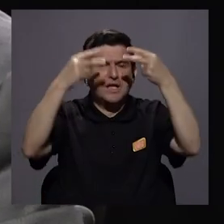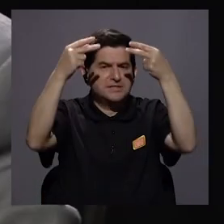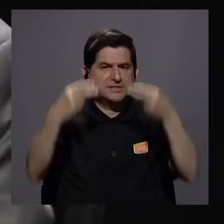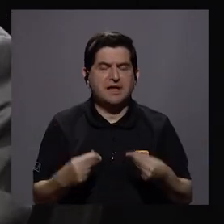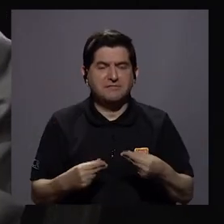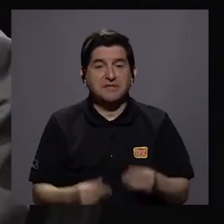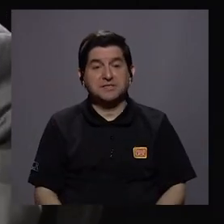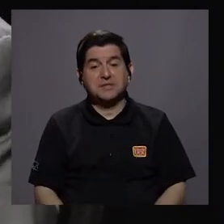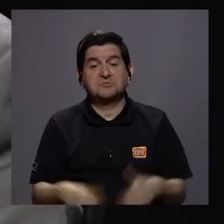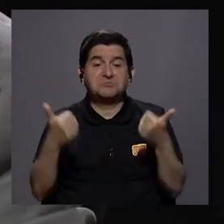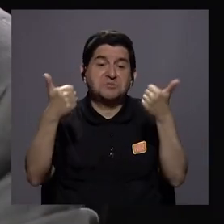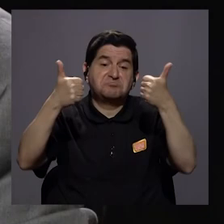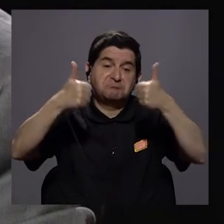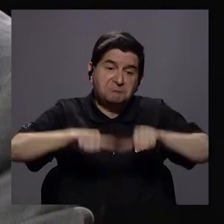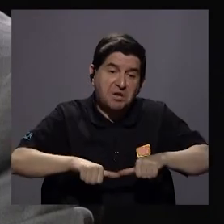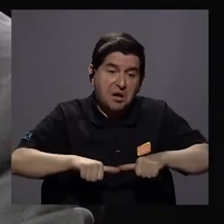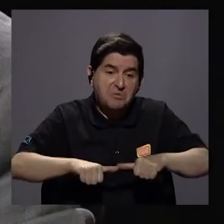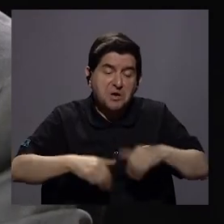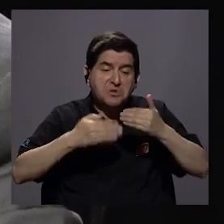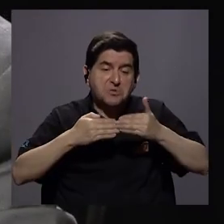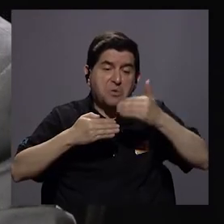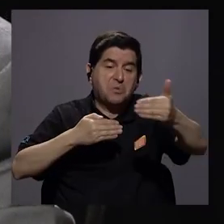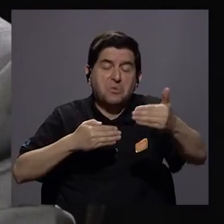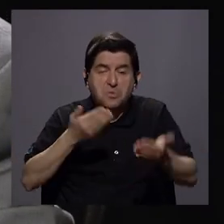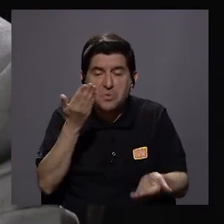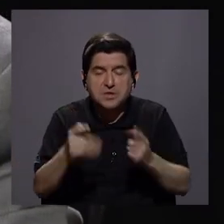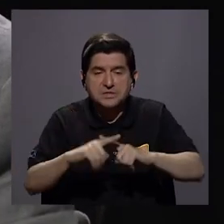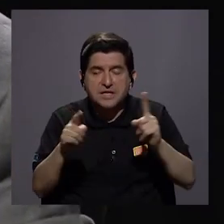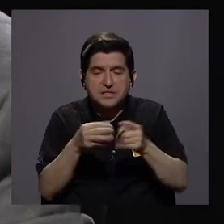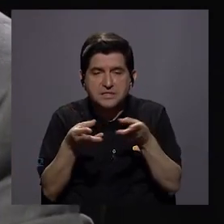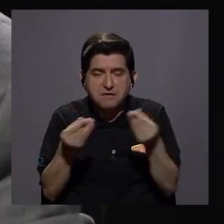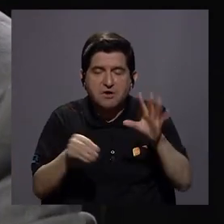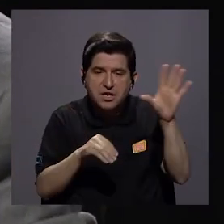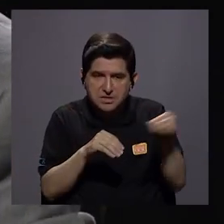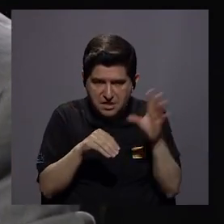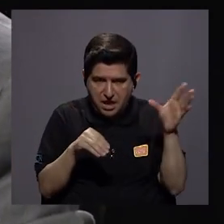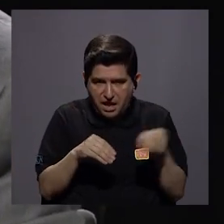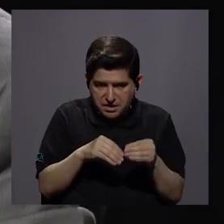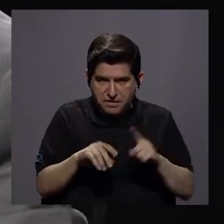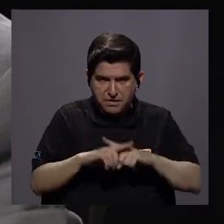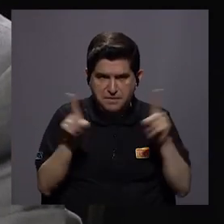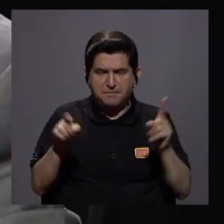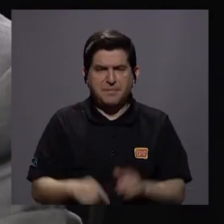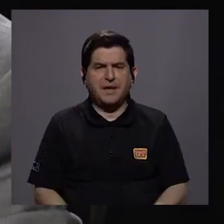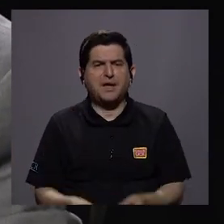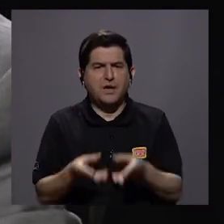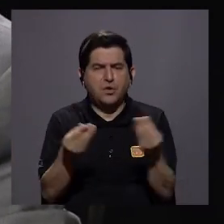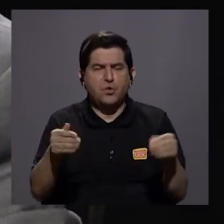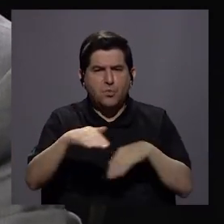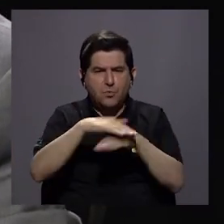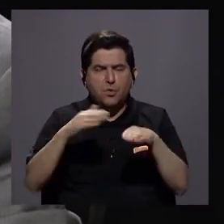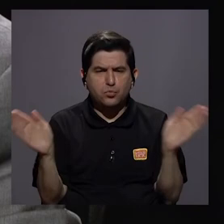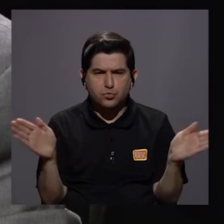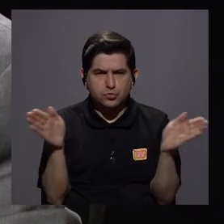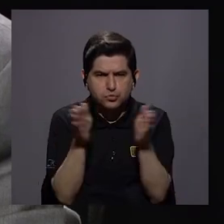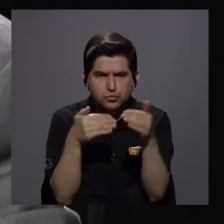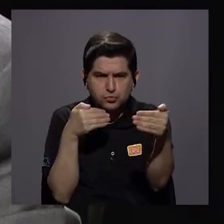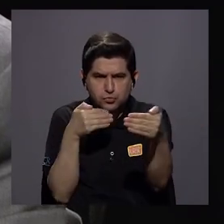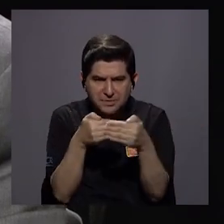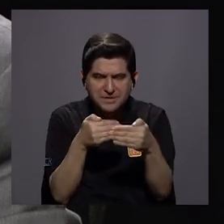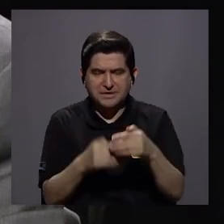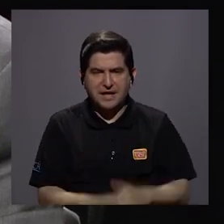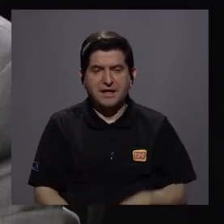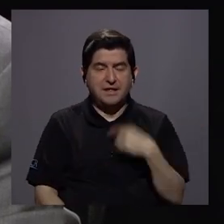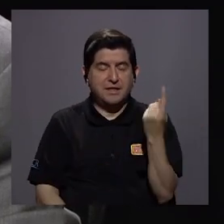entonces podría ser de que conforme pase el tiempo habría una serie de productos que se pueden incorporar. Así es. Pero es una canasta básica reducida